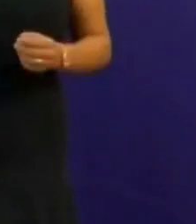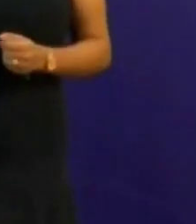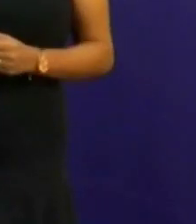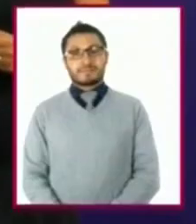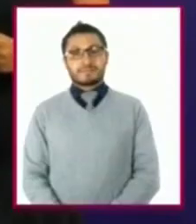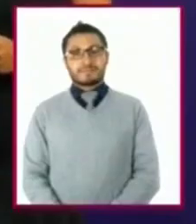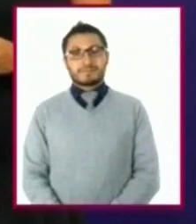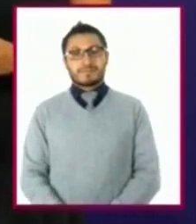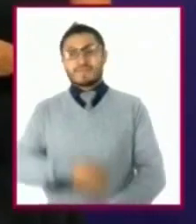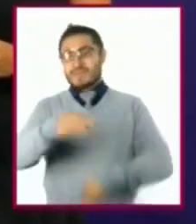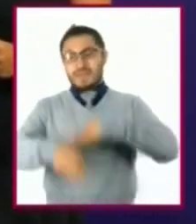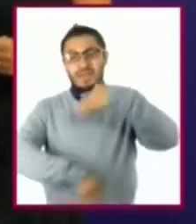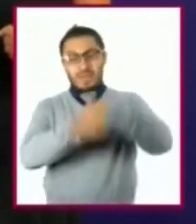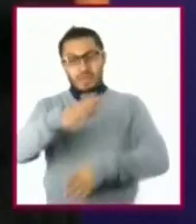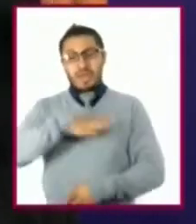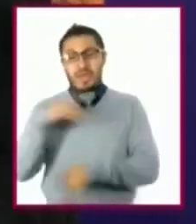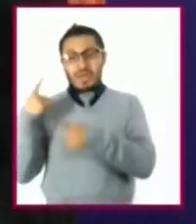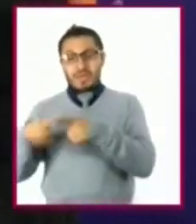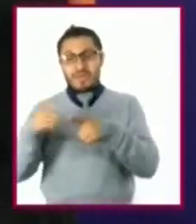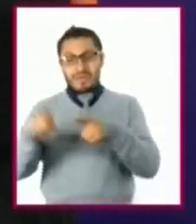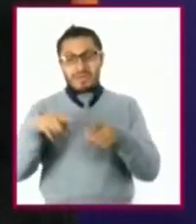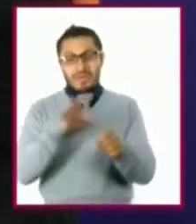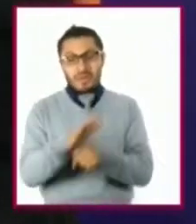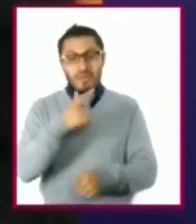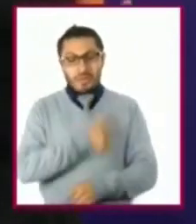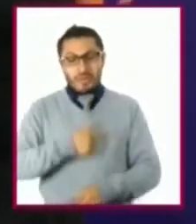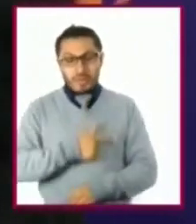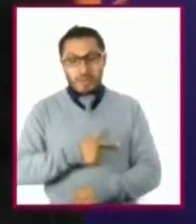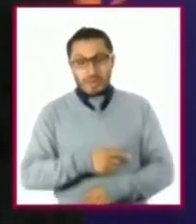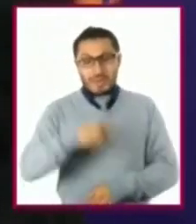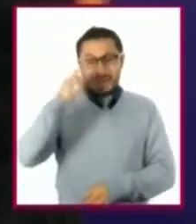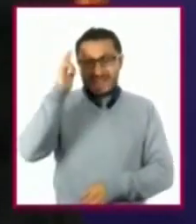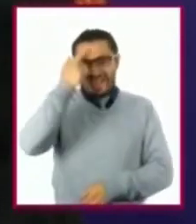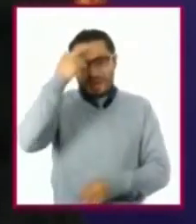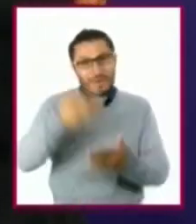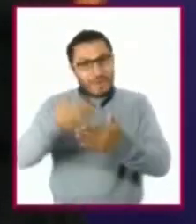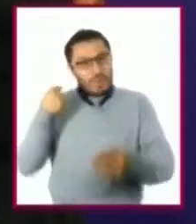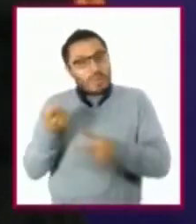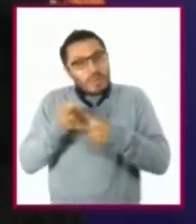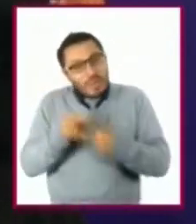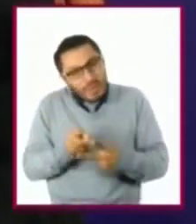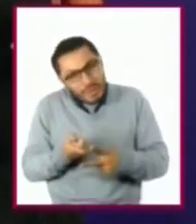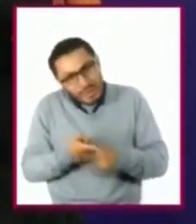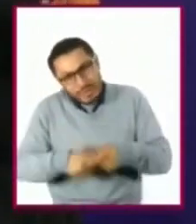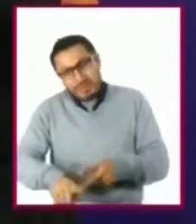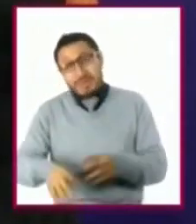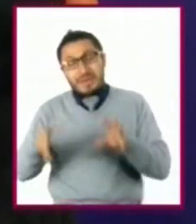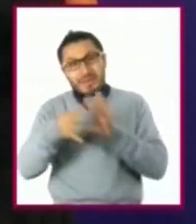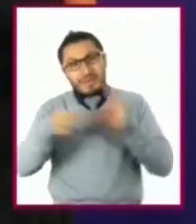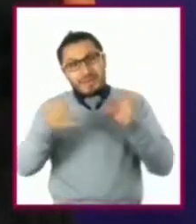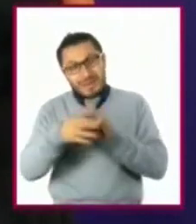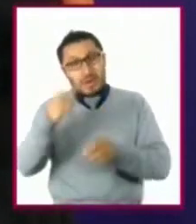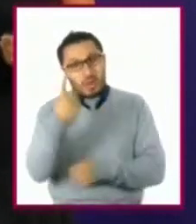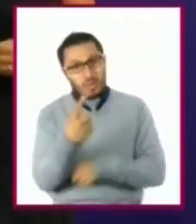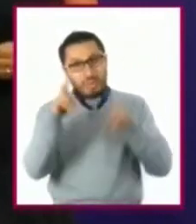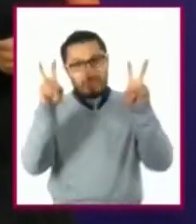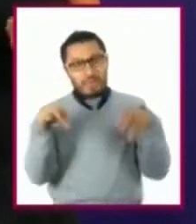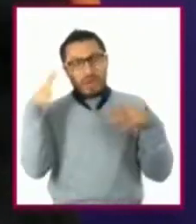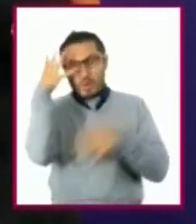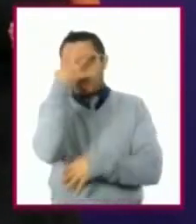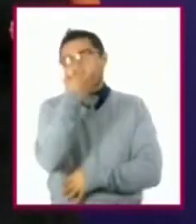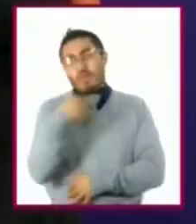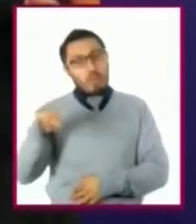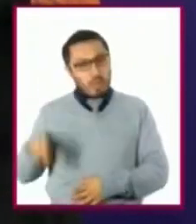Todos tenemos diferentes gustos. ¿Recuerdan que mencionamos al principio que trabajaríamos con un tema que es bellísimo?